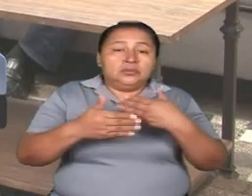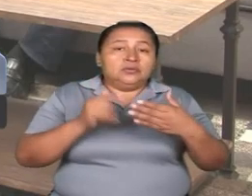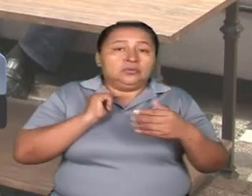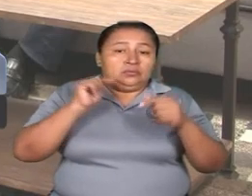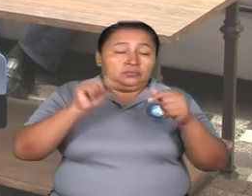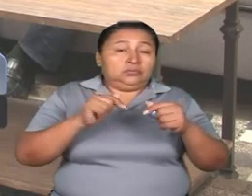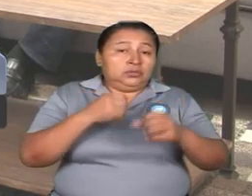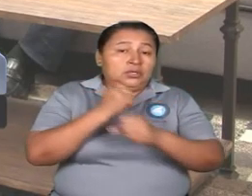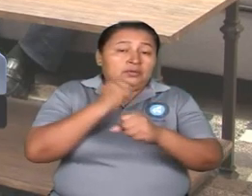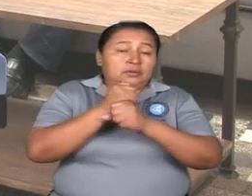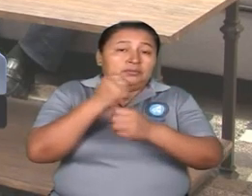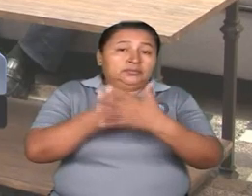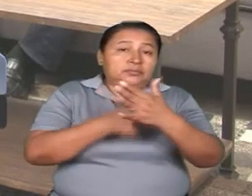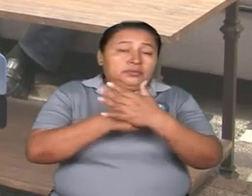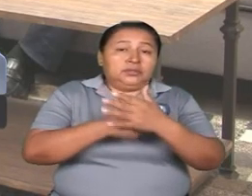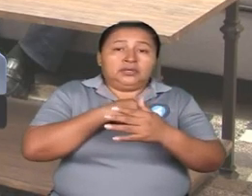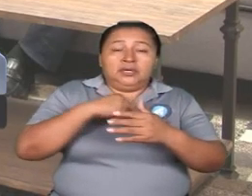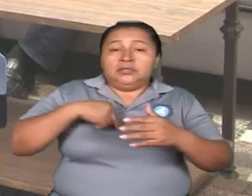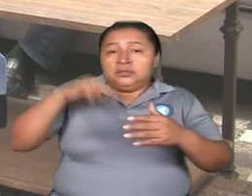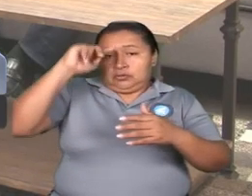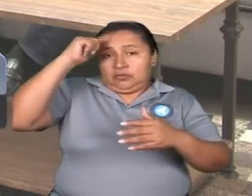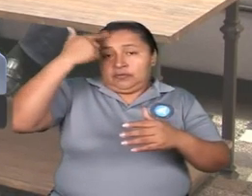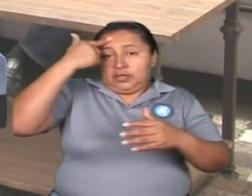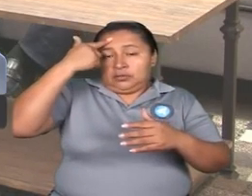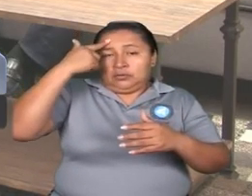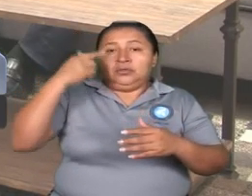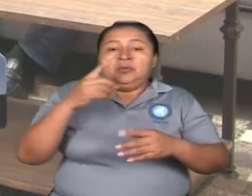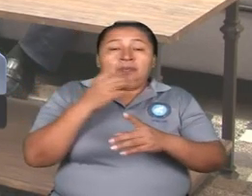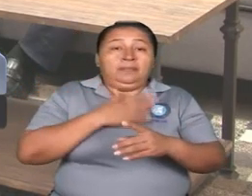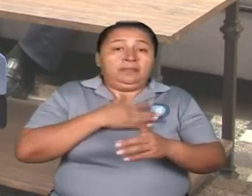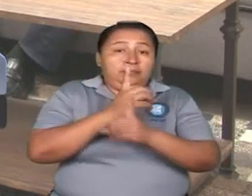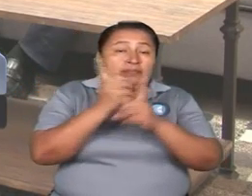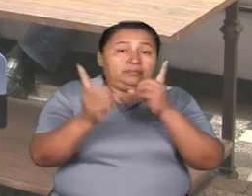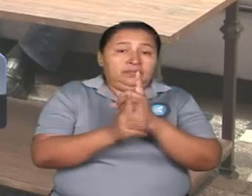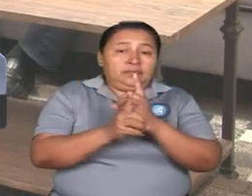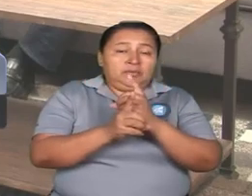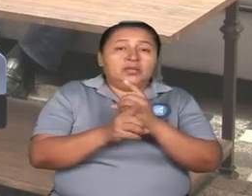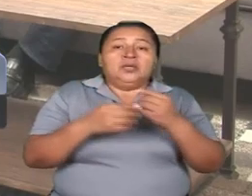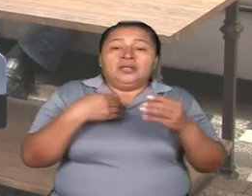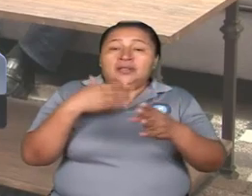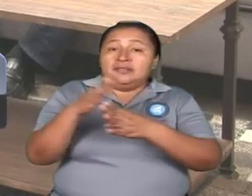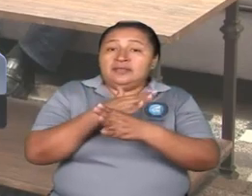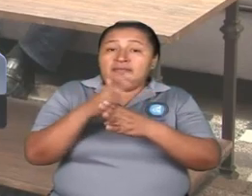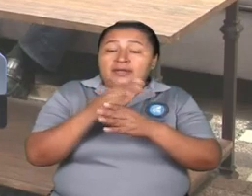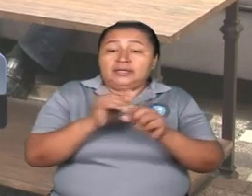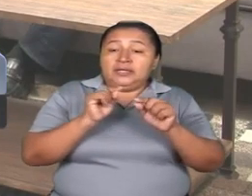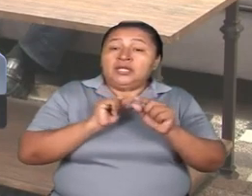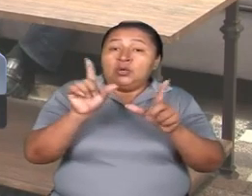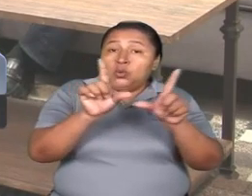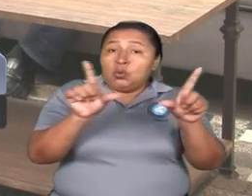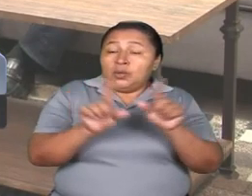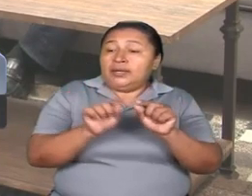estos esfuerzos que hace nuestro gobierno, nuestro deber es, en las distintas instancias donde nosotros